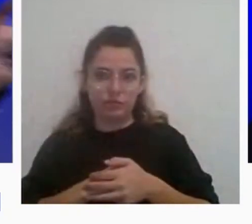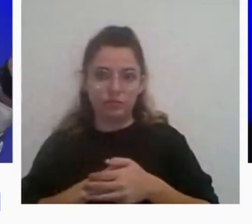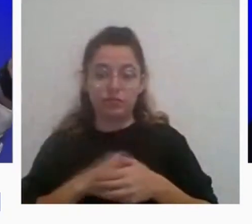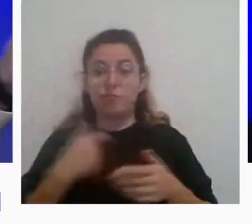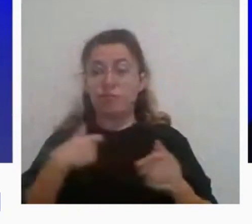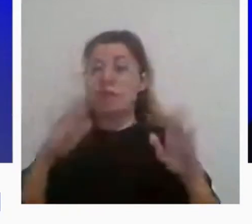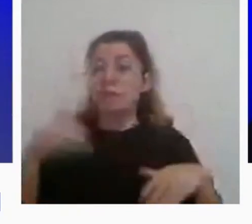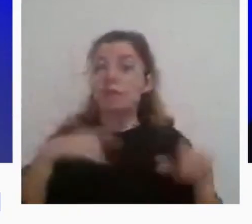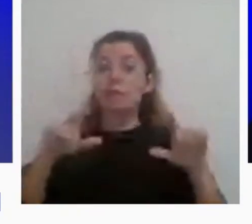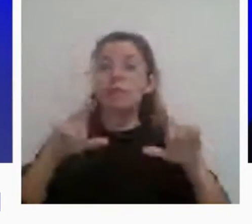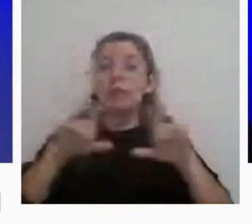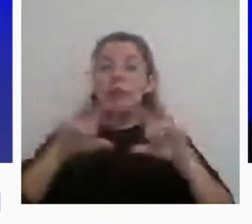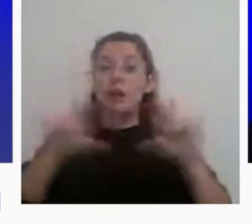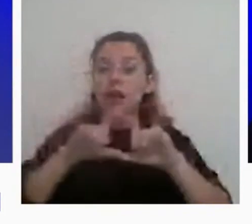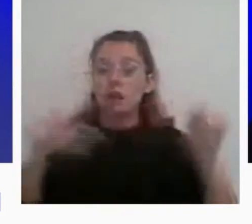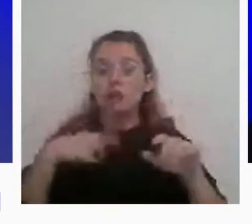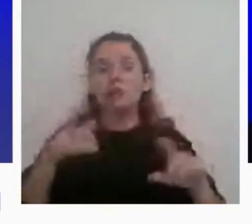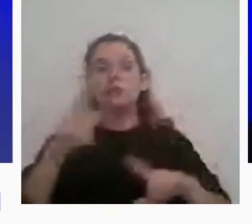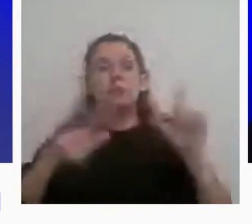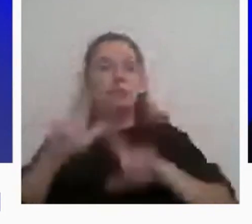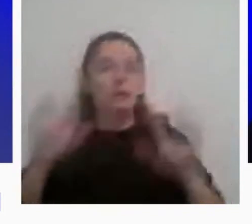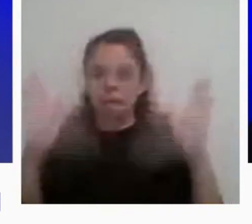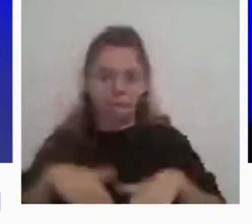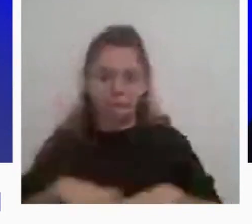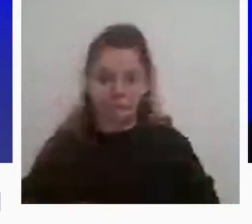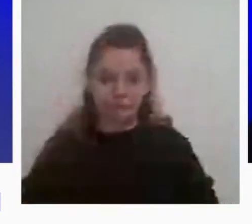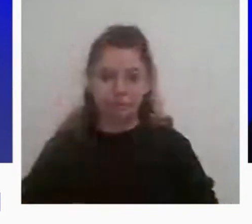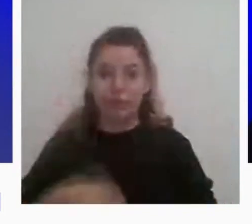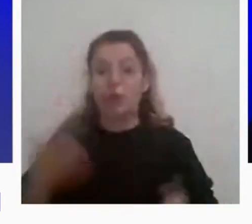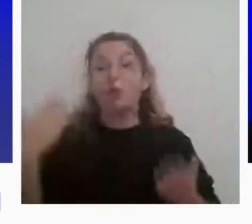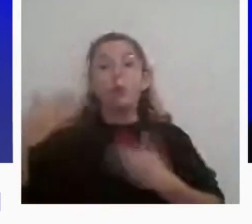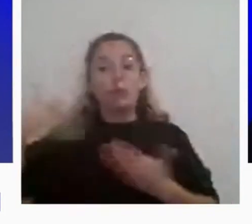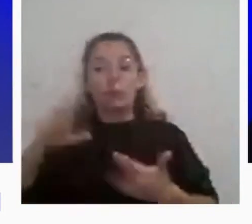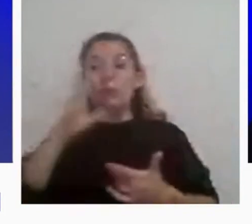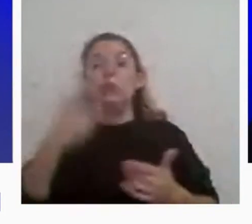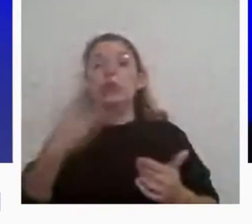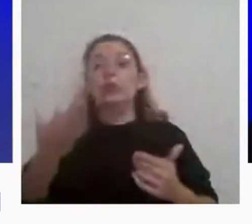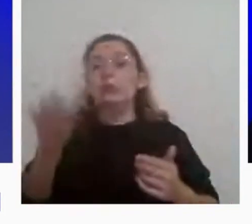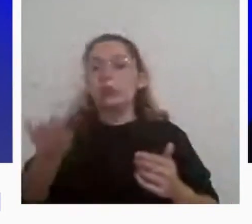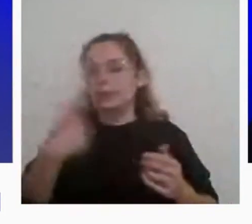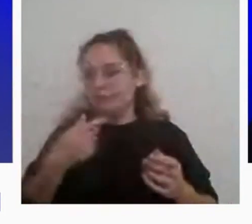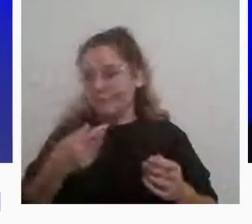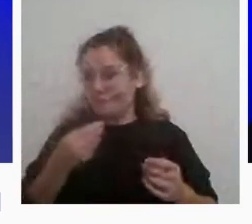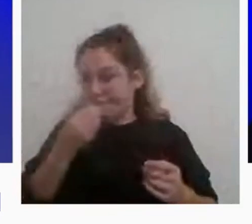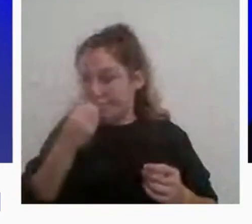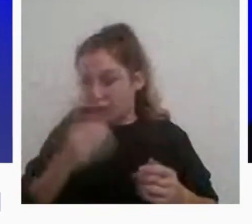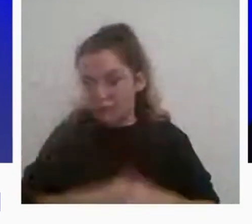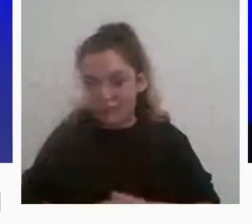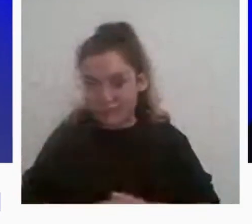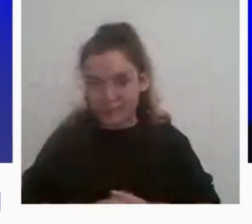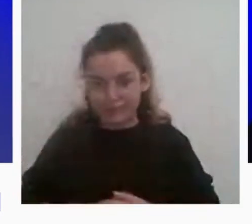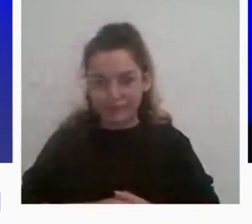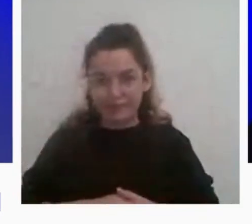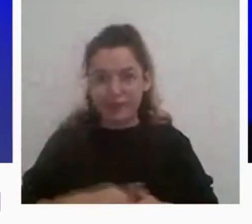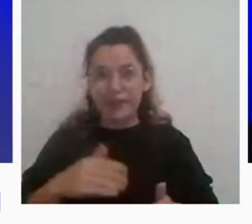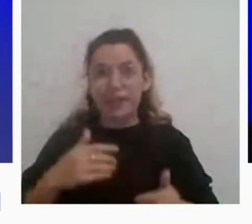perdón porque me he saltado lo que quería contar, vuelvo atrás porque me he saltado lo importante. Nacemos el 23 de enero y el 18 llega